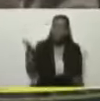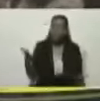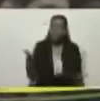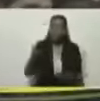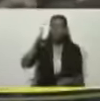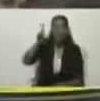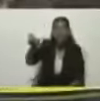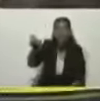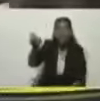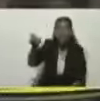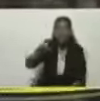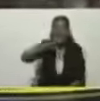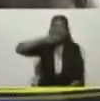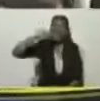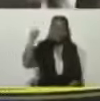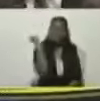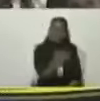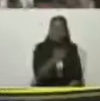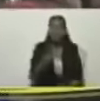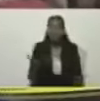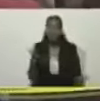¡Demonia envidiosa!